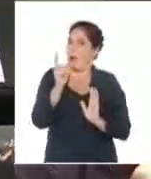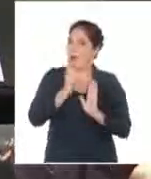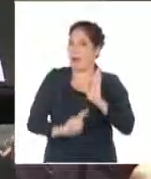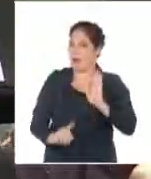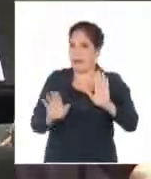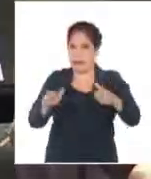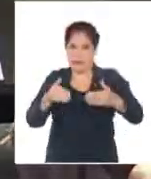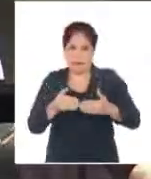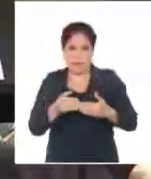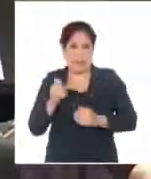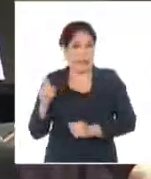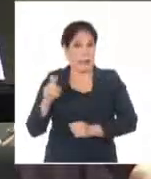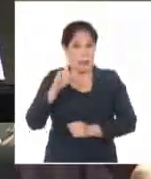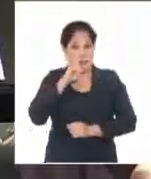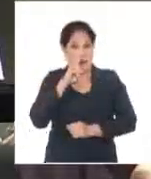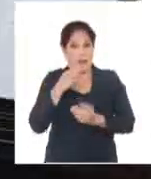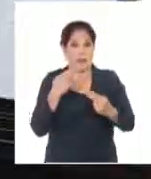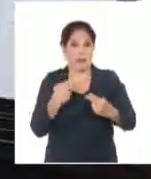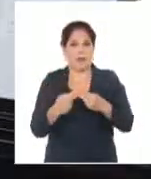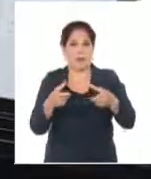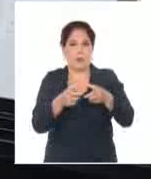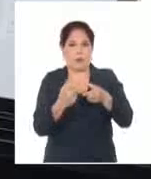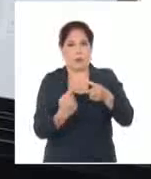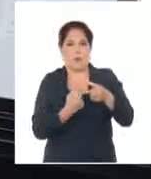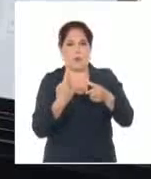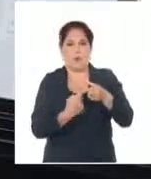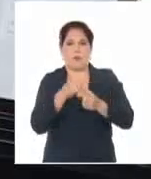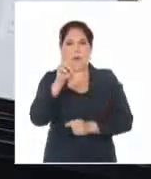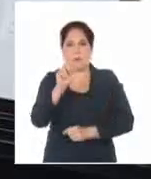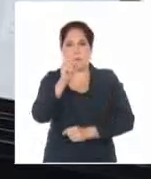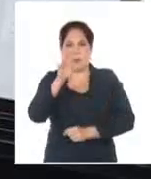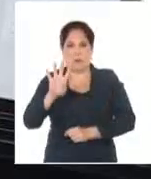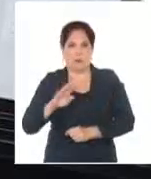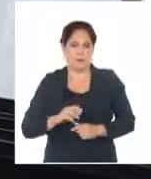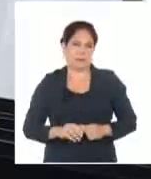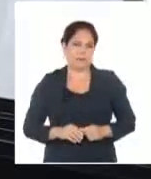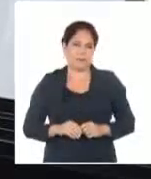clausura, concluyó Cubadisco 2024. Liet Lorain para el Canal Cubano de Noticias.